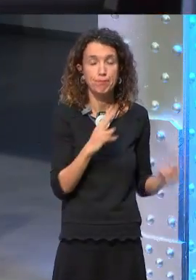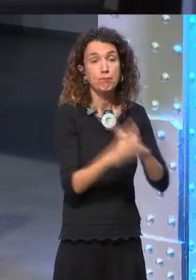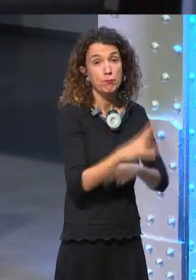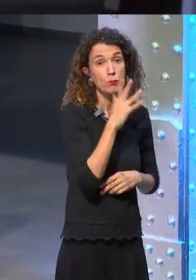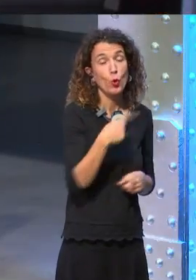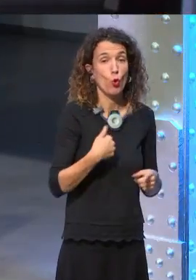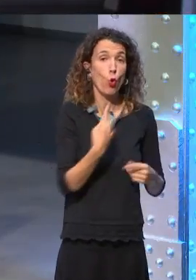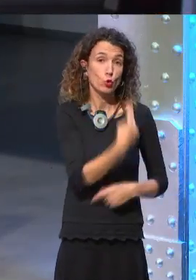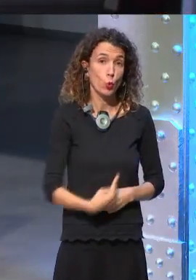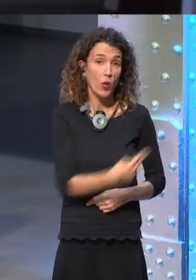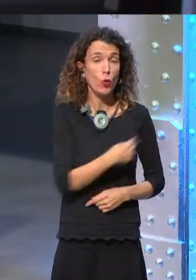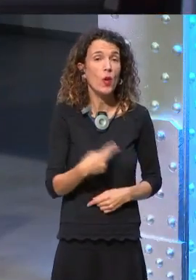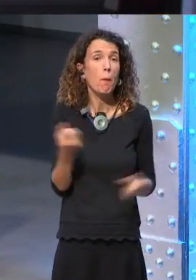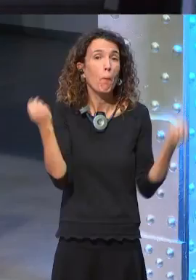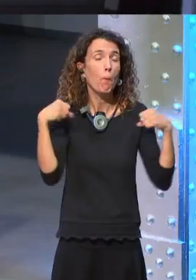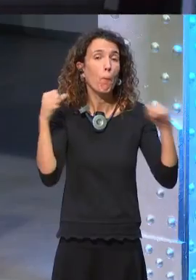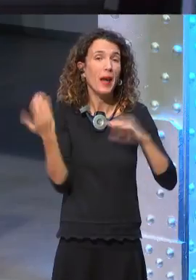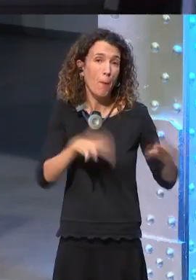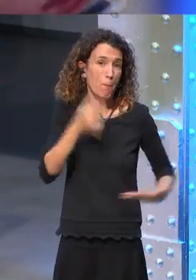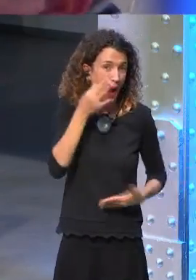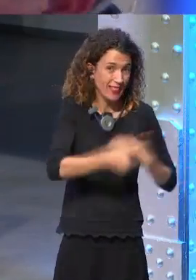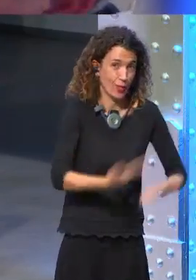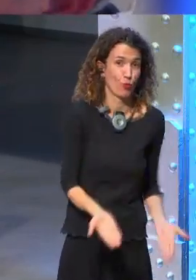sea suizo y muy pragmático.